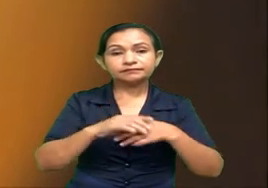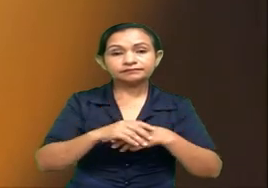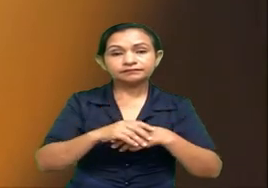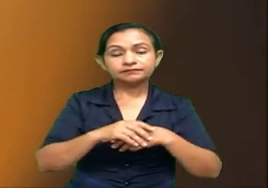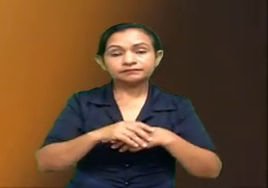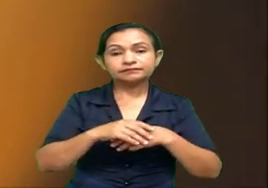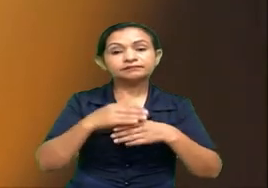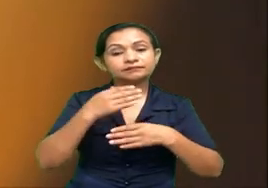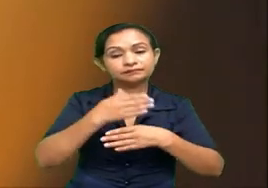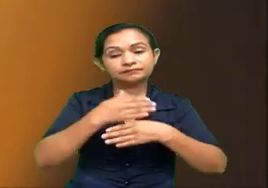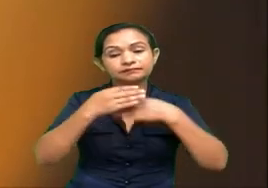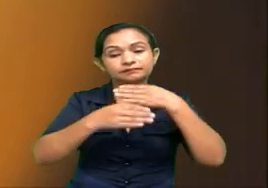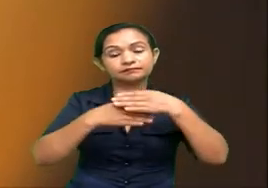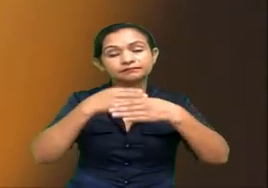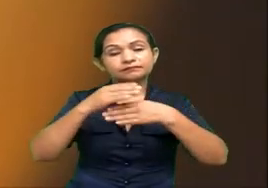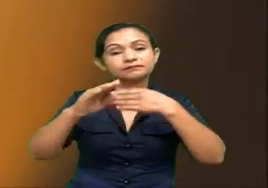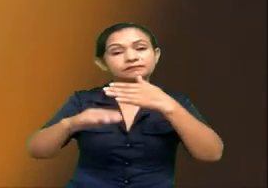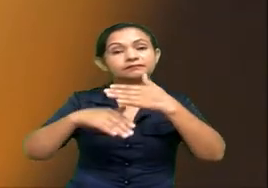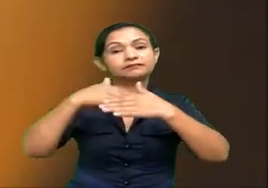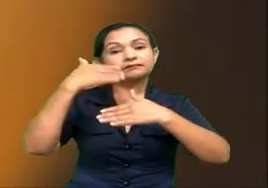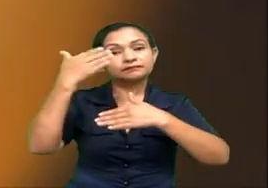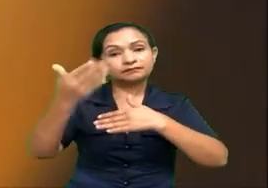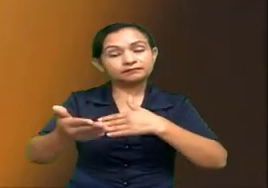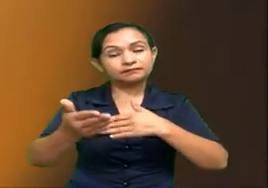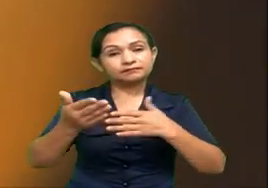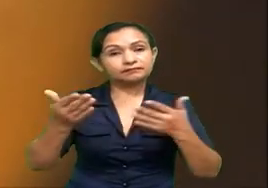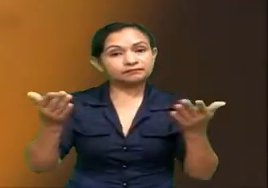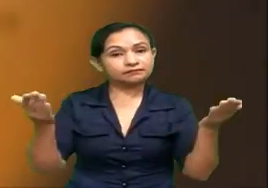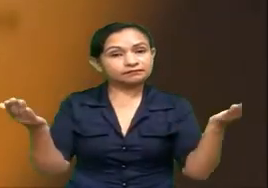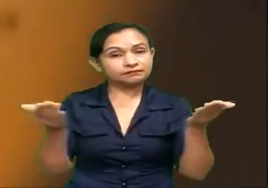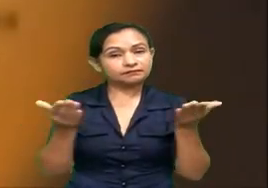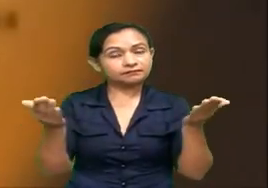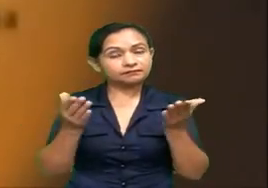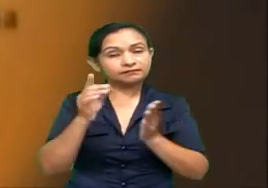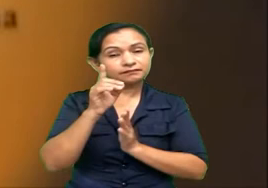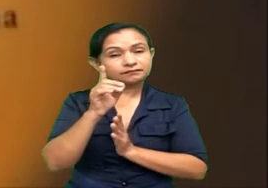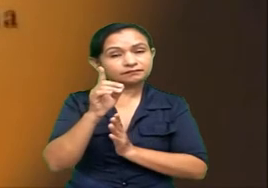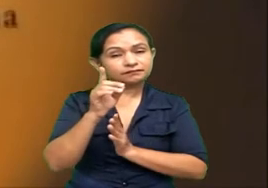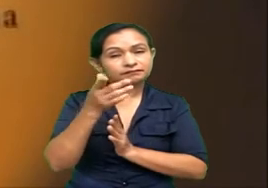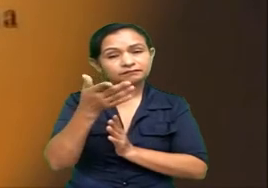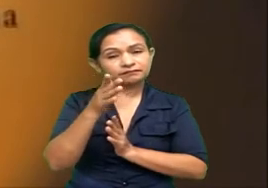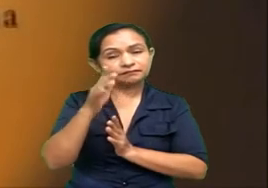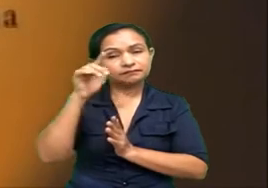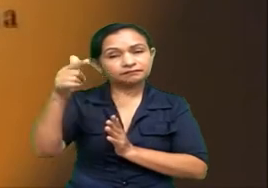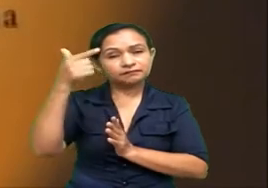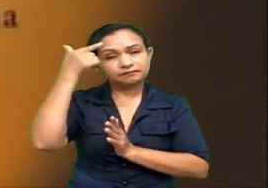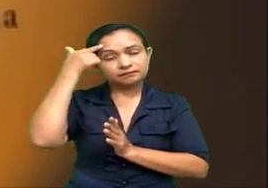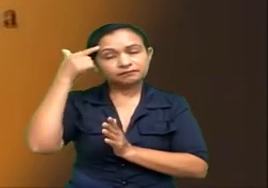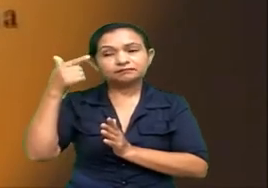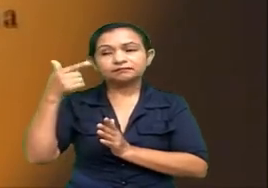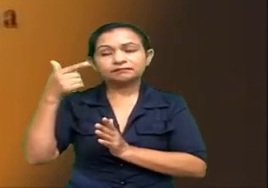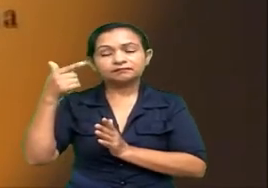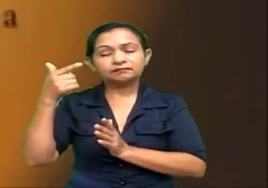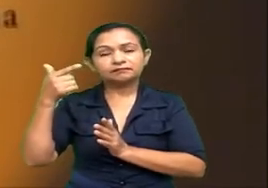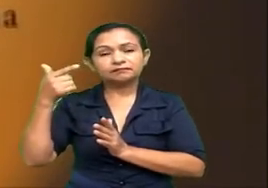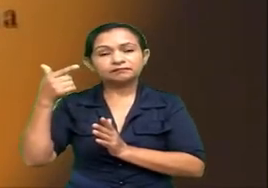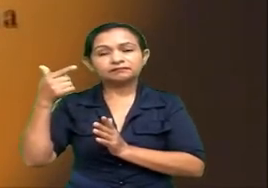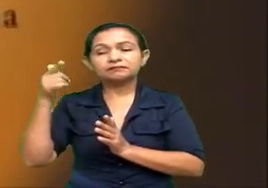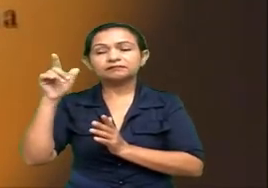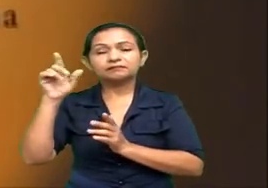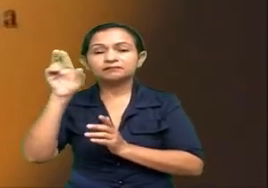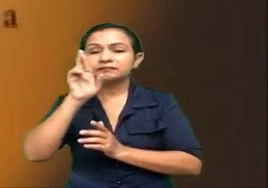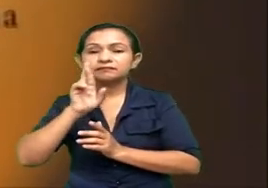la hacen más adelante, pues yo creo que fue en uno de los gobiernos liberales. Pero